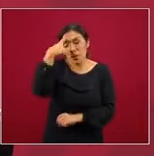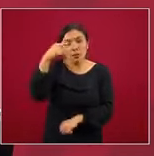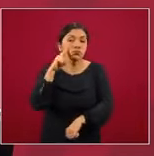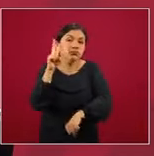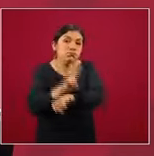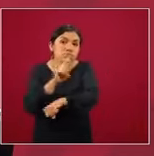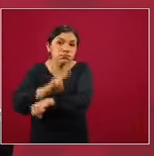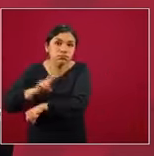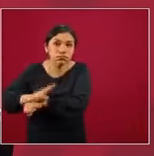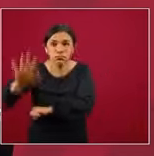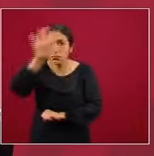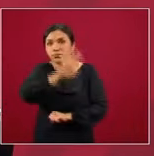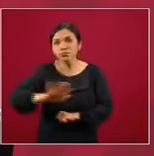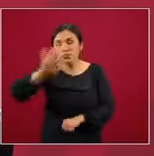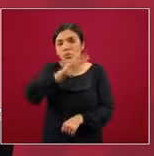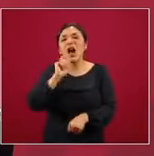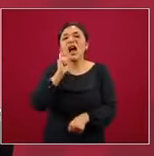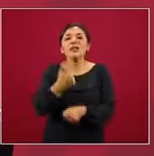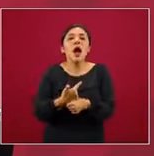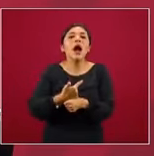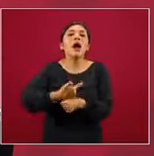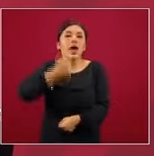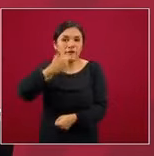monitoreo del riesgo.